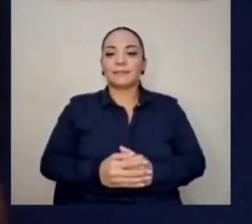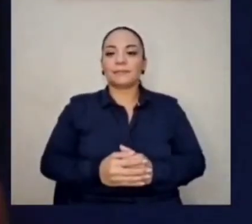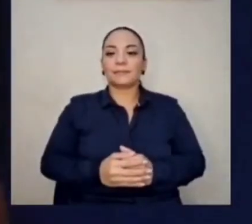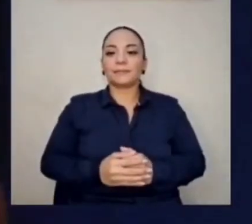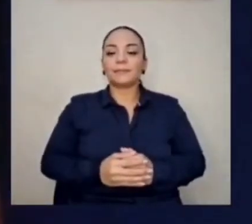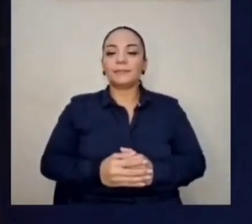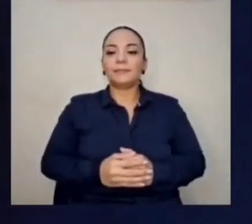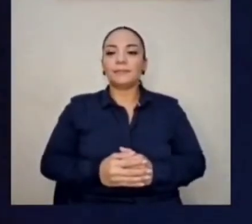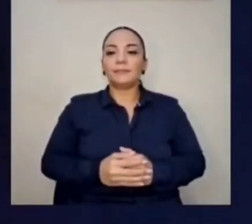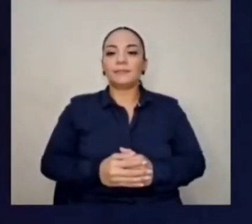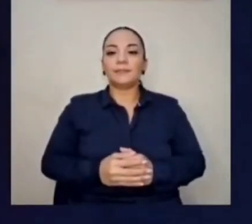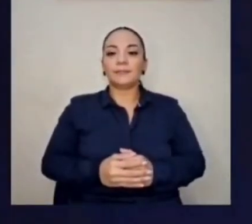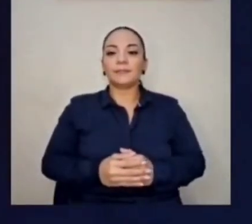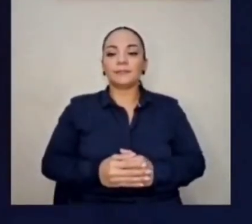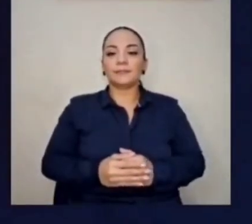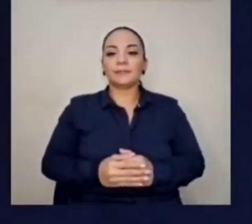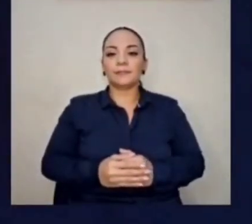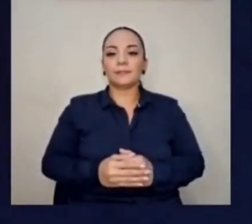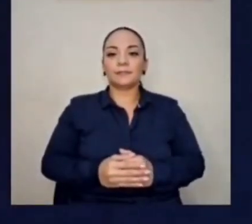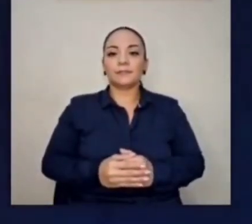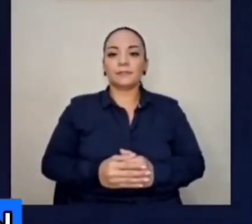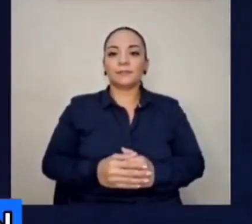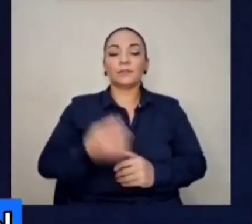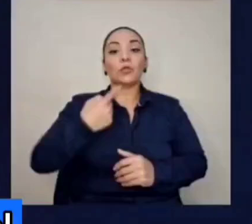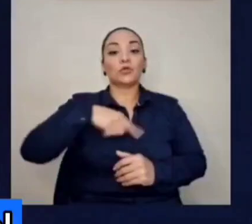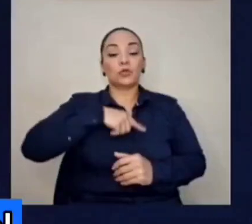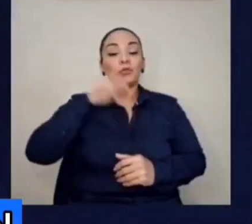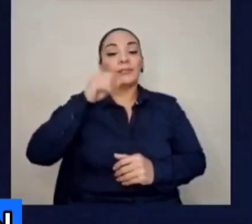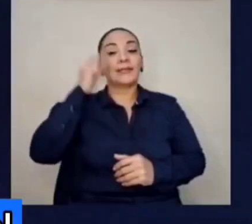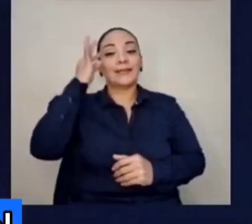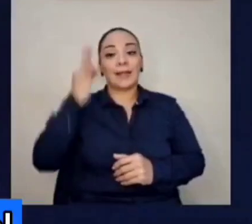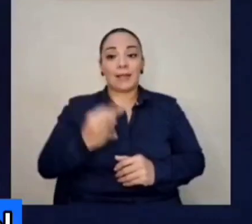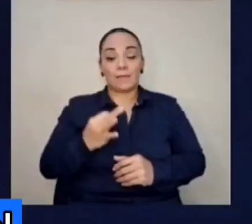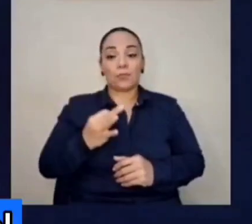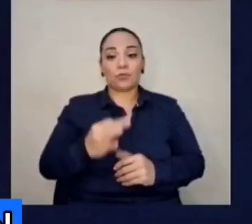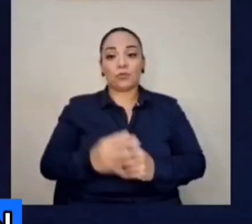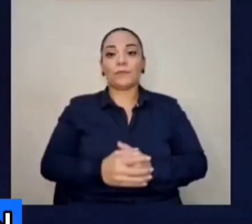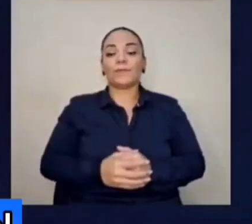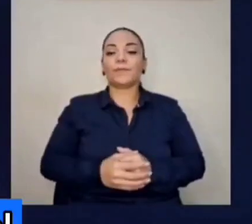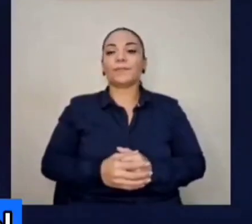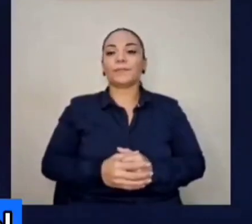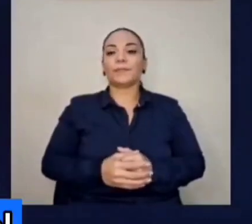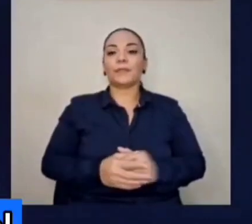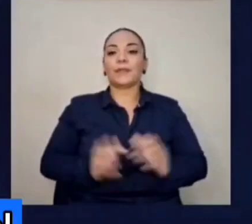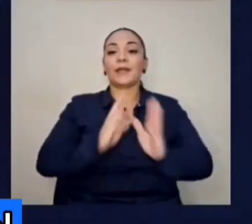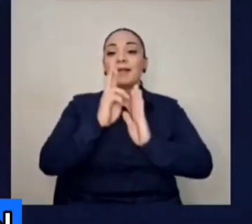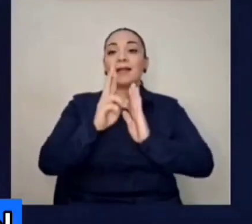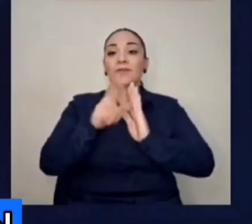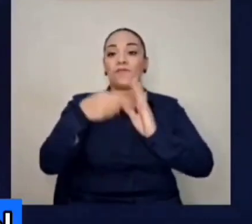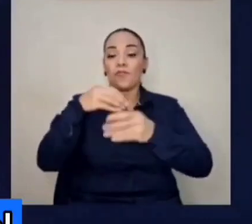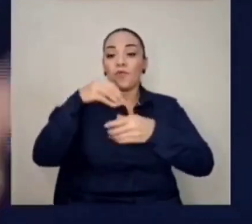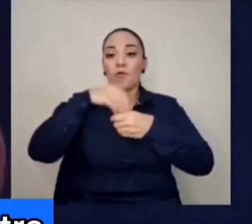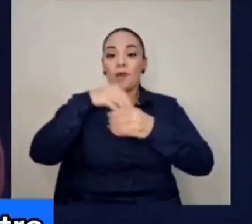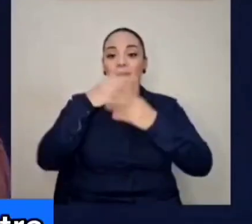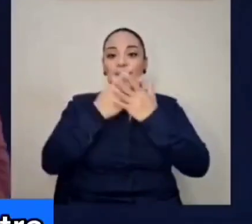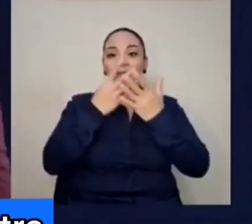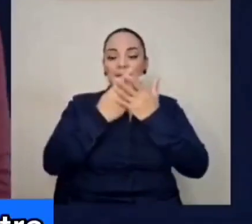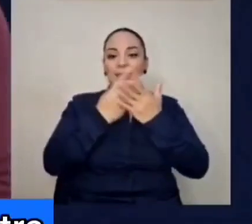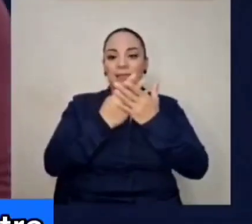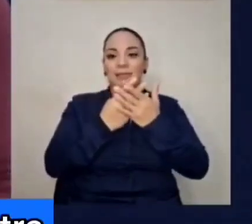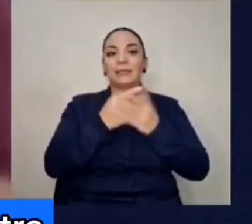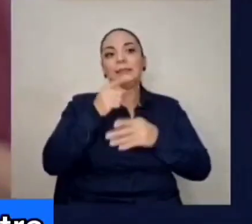Entonces, nosotros sí creemos que el control de las cárceles es vital.